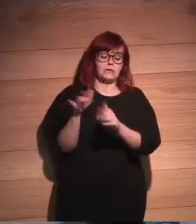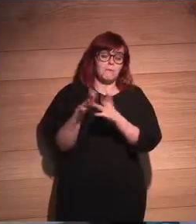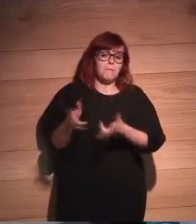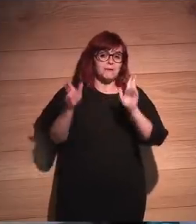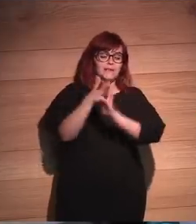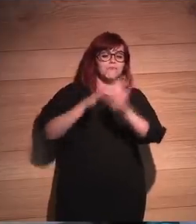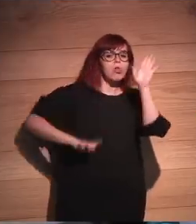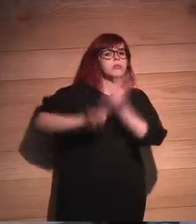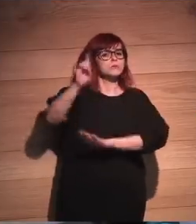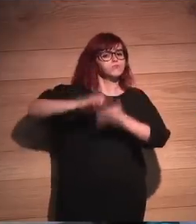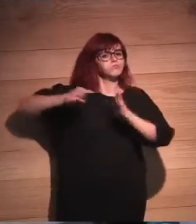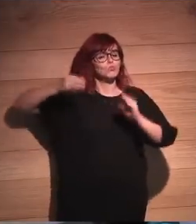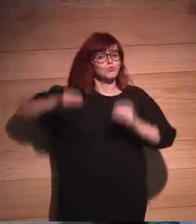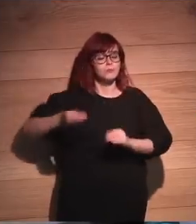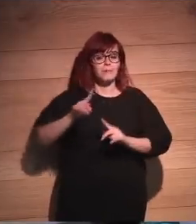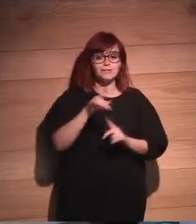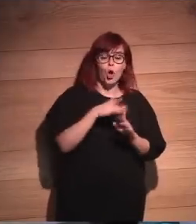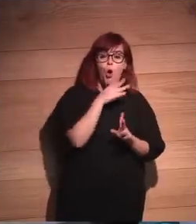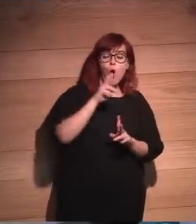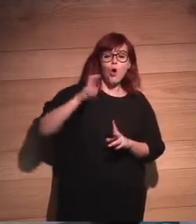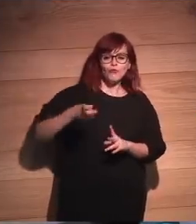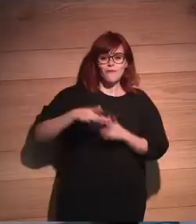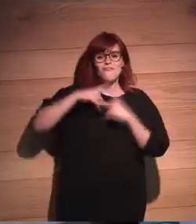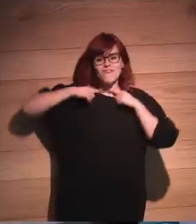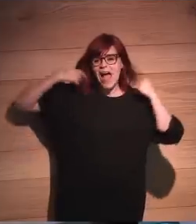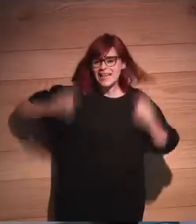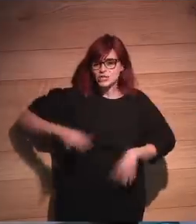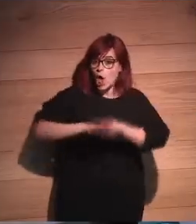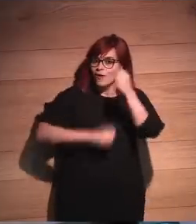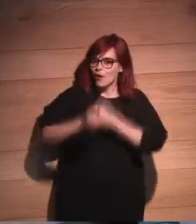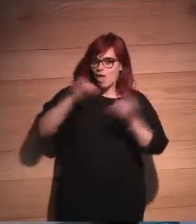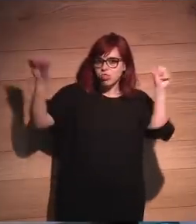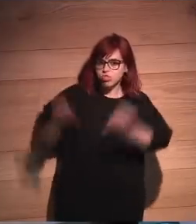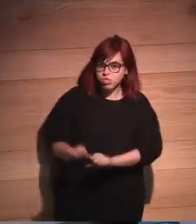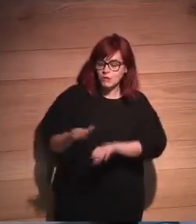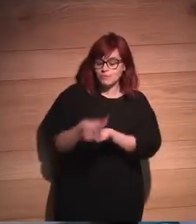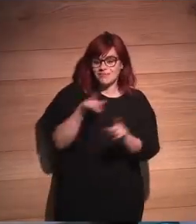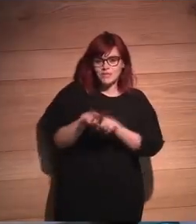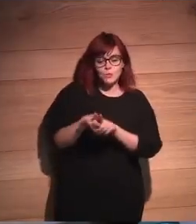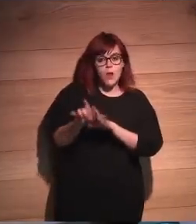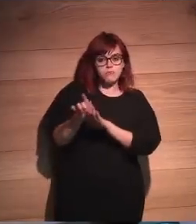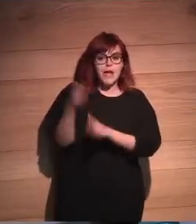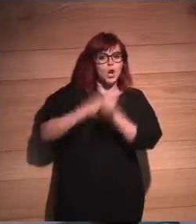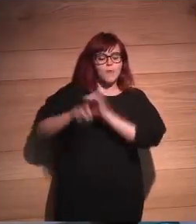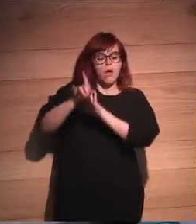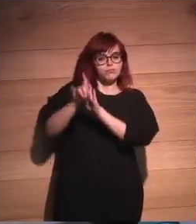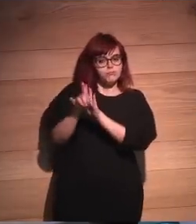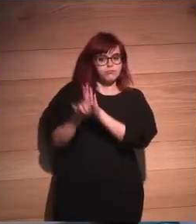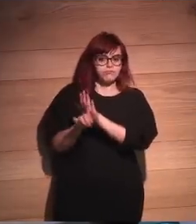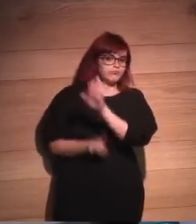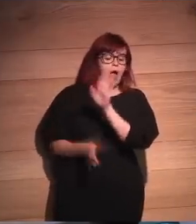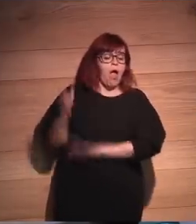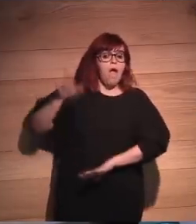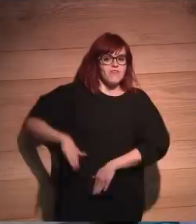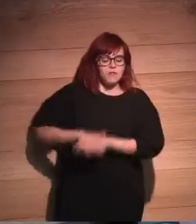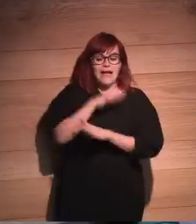permitió el desarrollo tecnológico, mientras que en el otro lado el fracaso de la economía, la recesión permanente de la economía, hizo